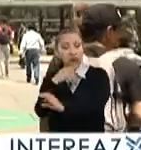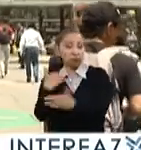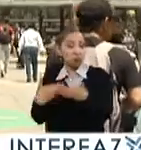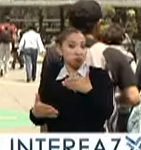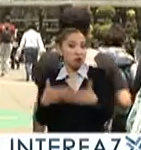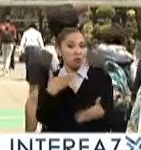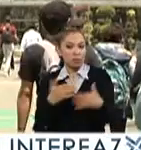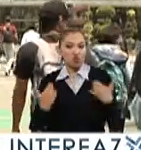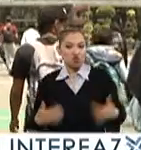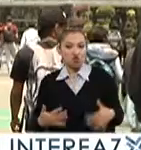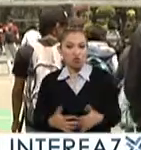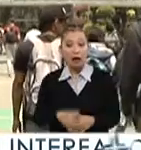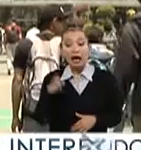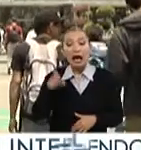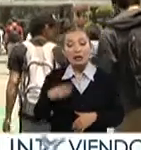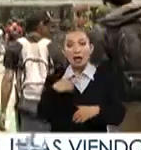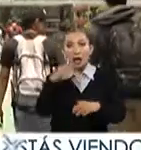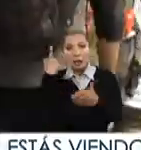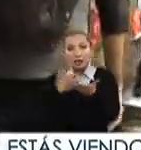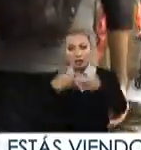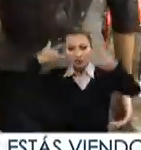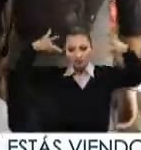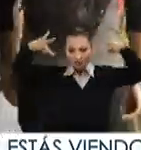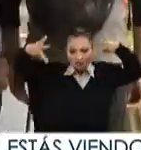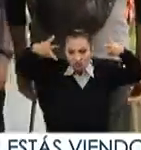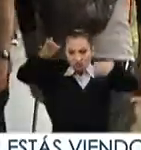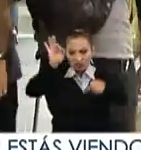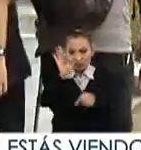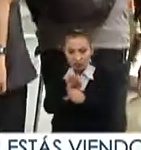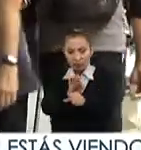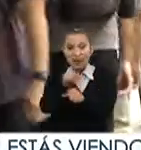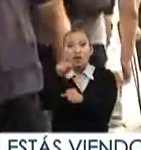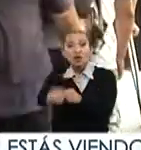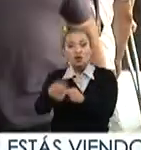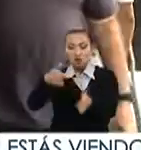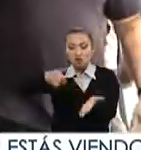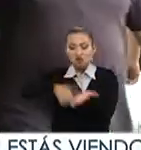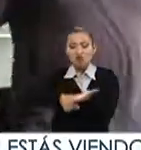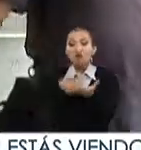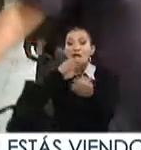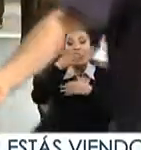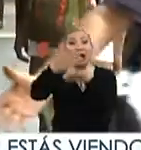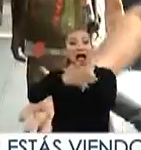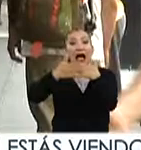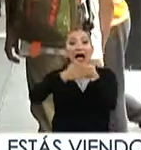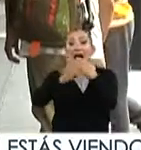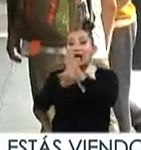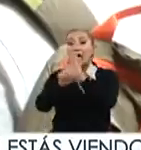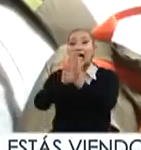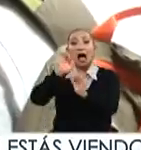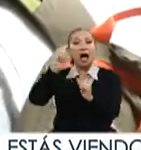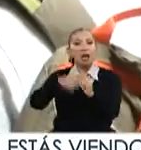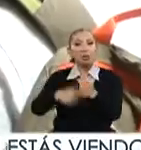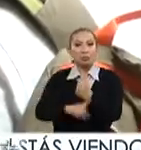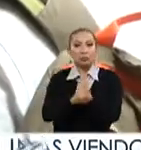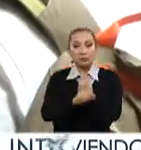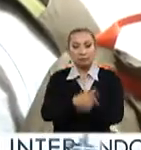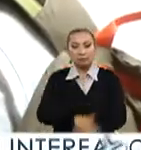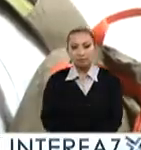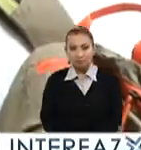última generación. Están equipados con cámaras de seguridad y un botón de pánico que indica cualquier